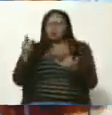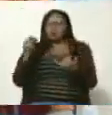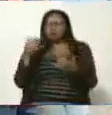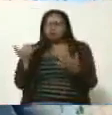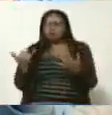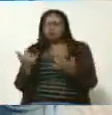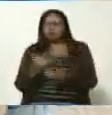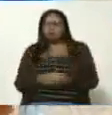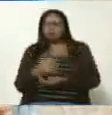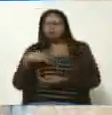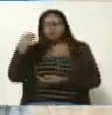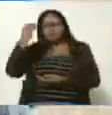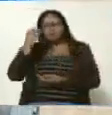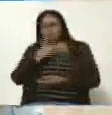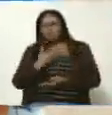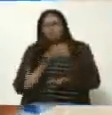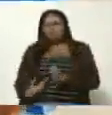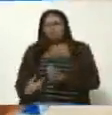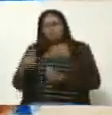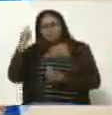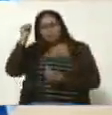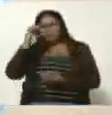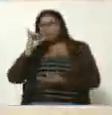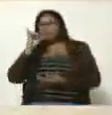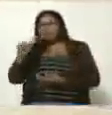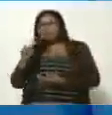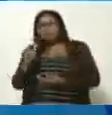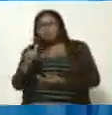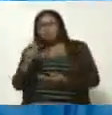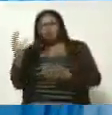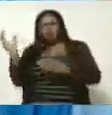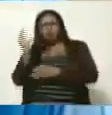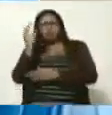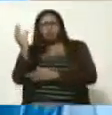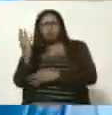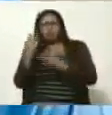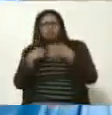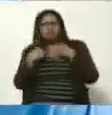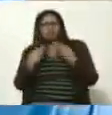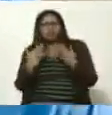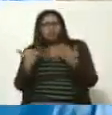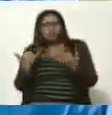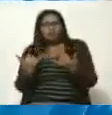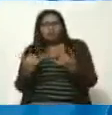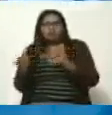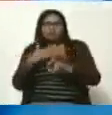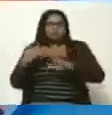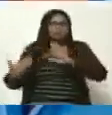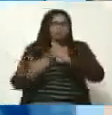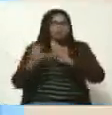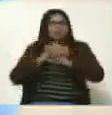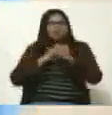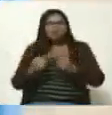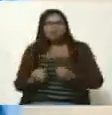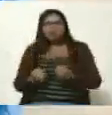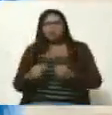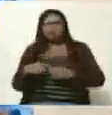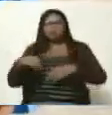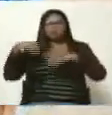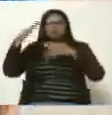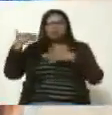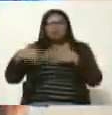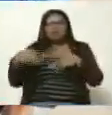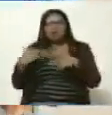ahorita, y el propio presidente Gustavo Petro lo denunció, Colombia está viviendo, si se quiere, los embates de lo que son los altos costos en